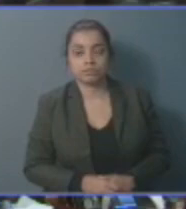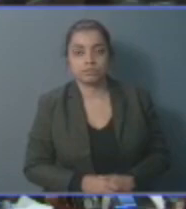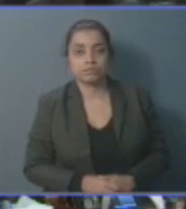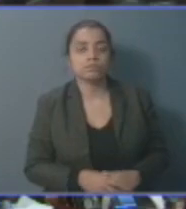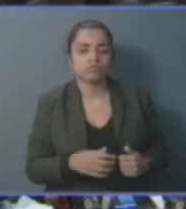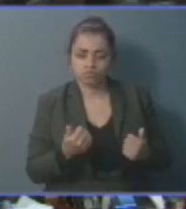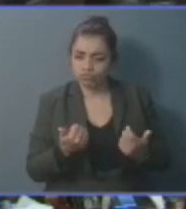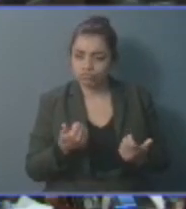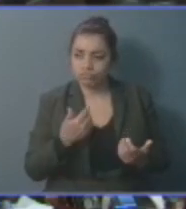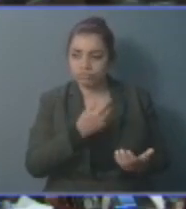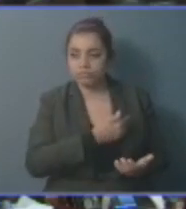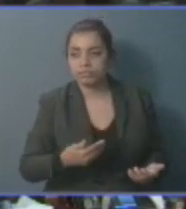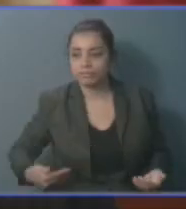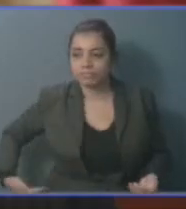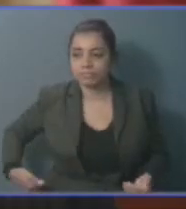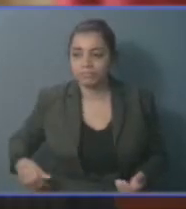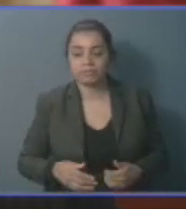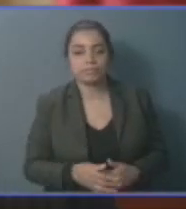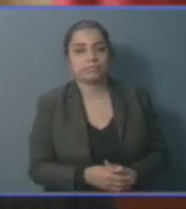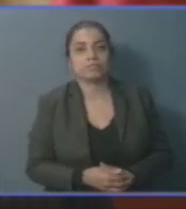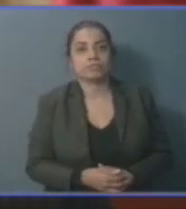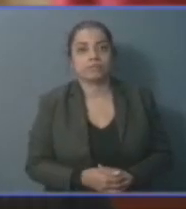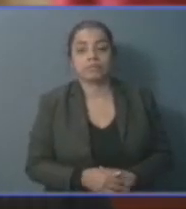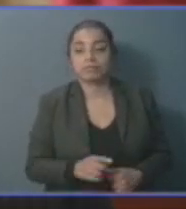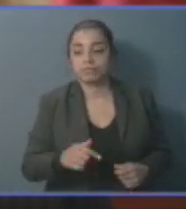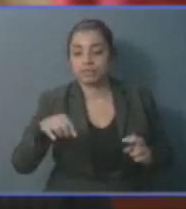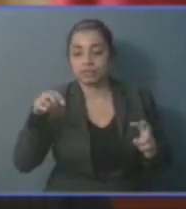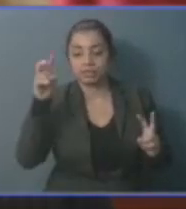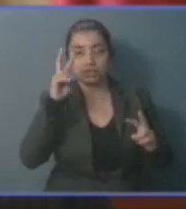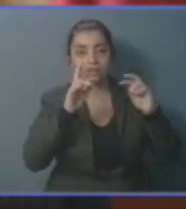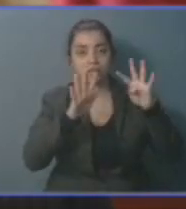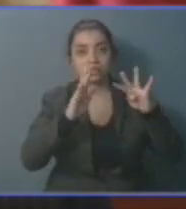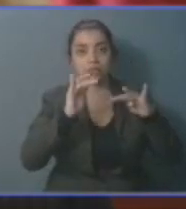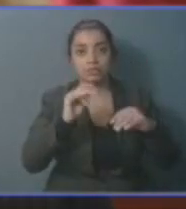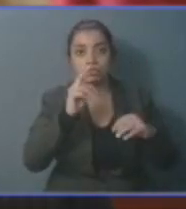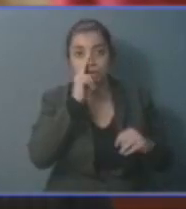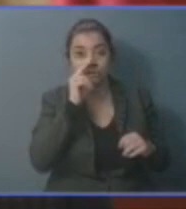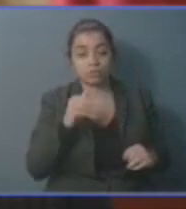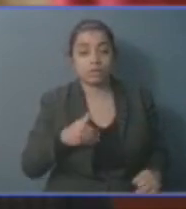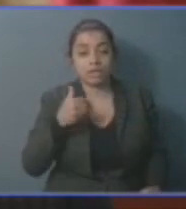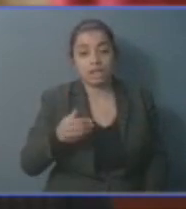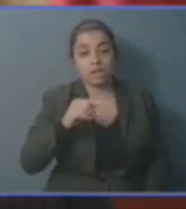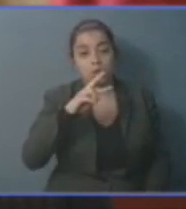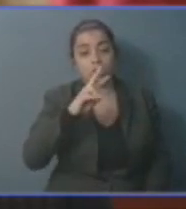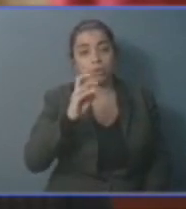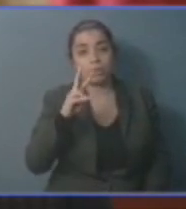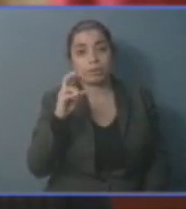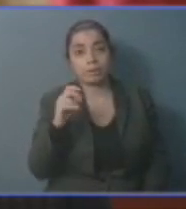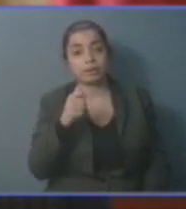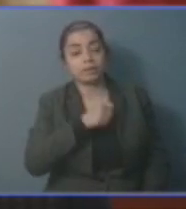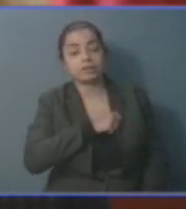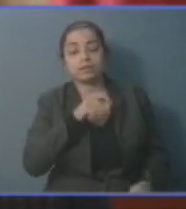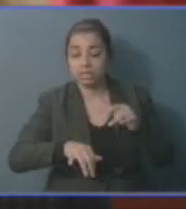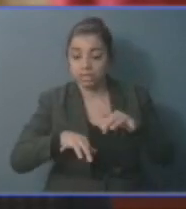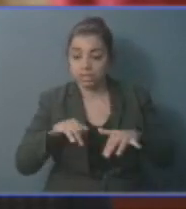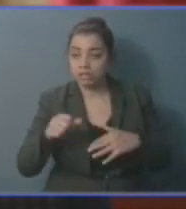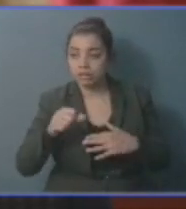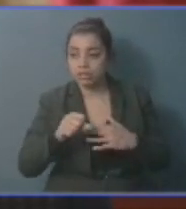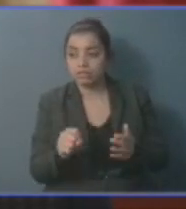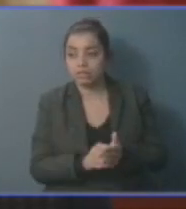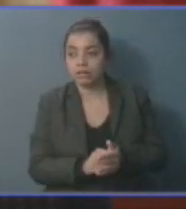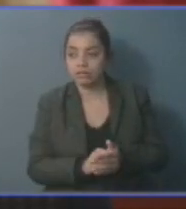Con mucho gusto, señor presidente. San Salvador, 9 de julio de 2020, señores secretarios de la Asamblea